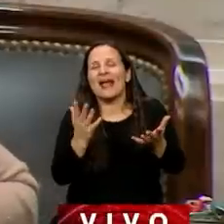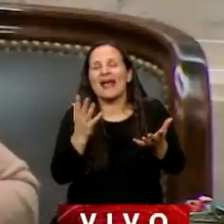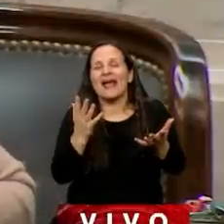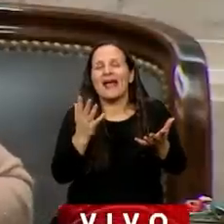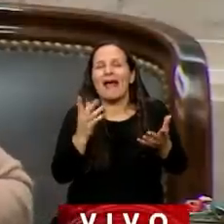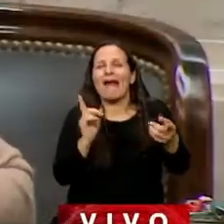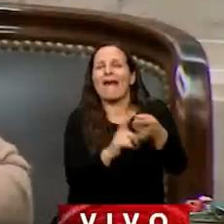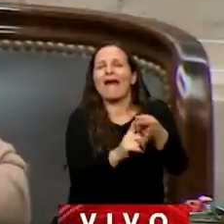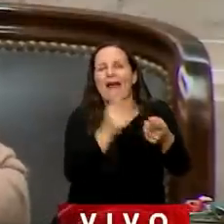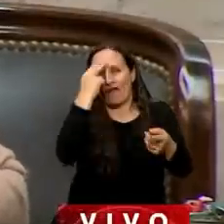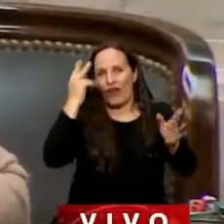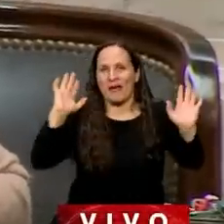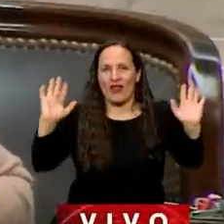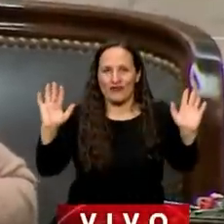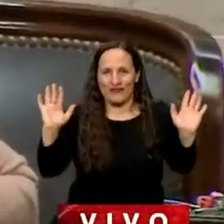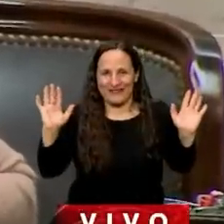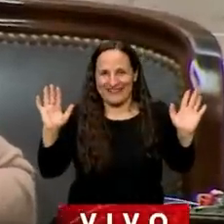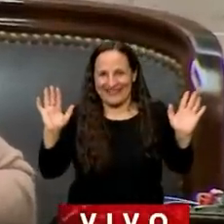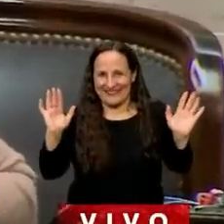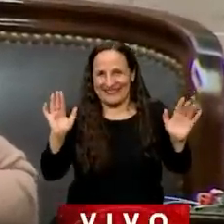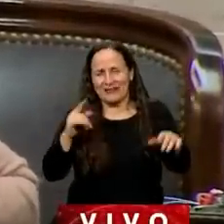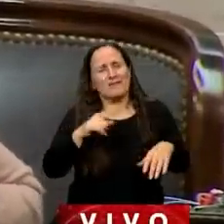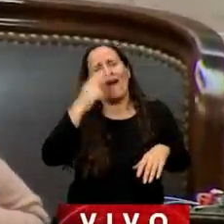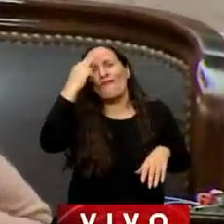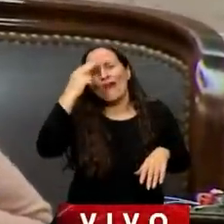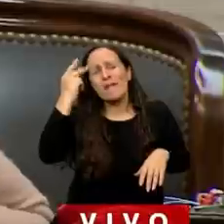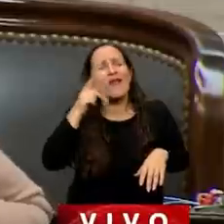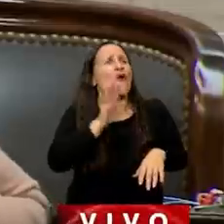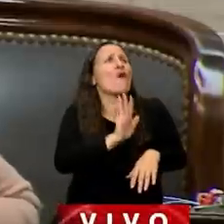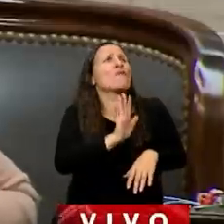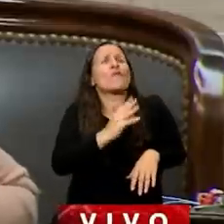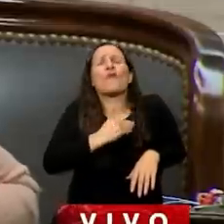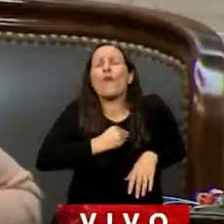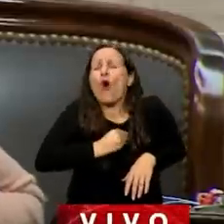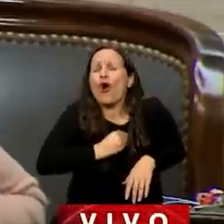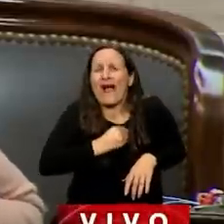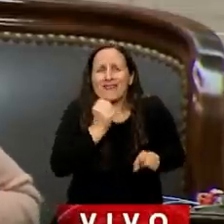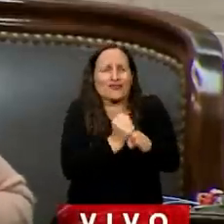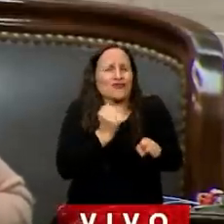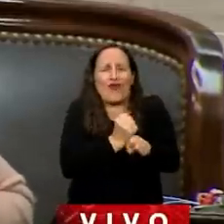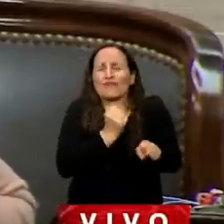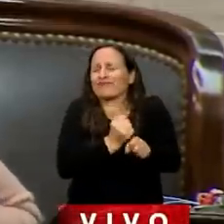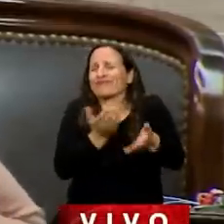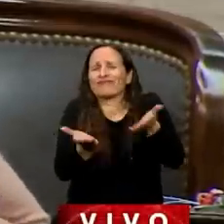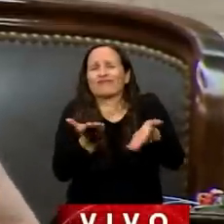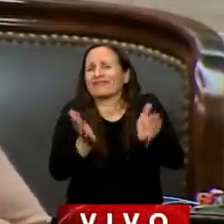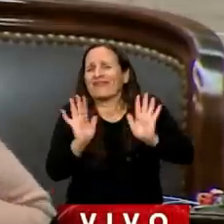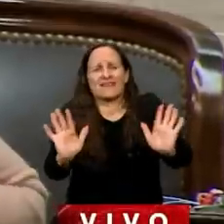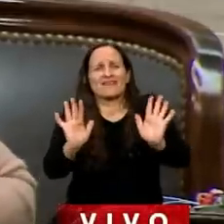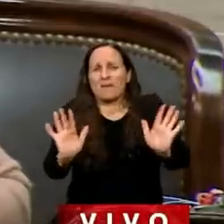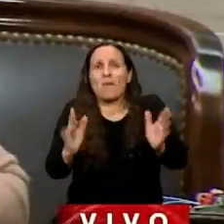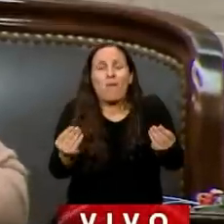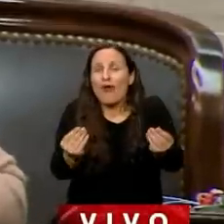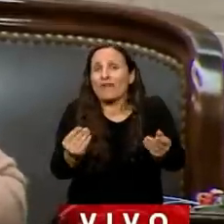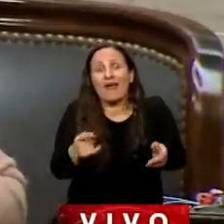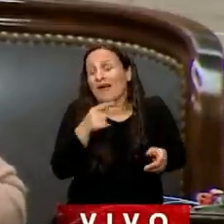incansables de los enfermeros, que realmente tienen una vocación de servicio increíble, impresionante, porque